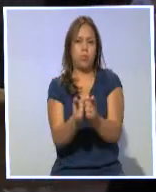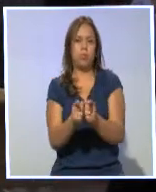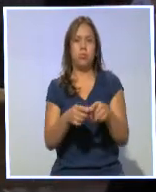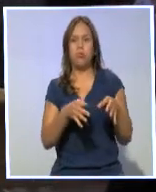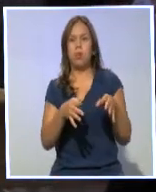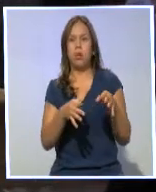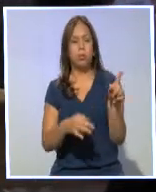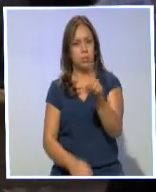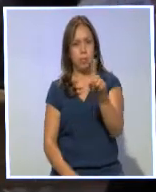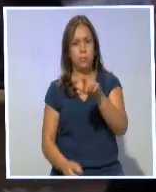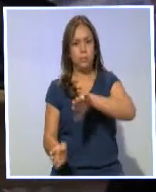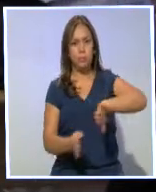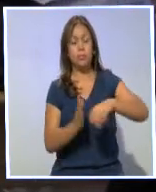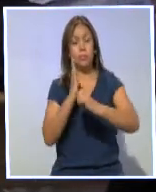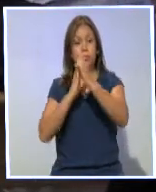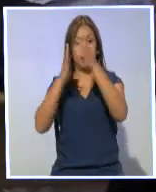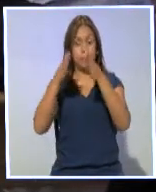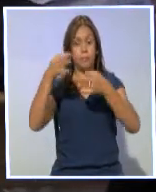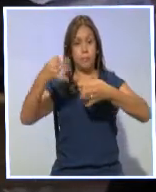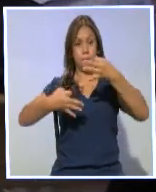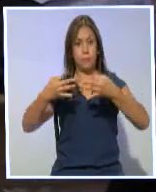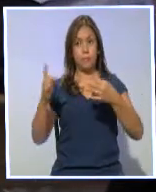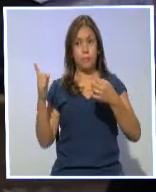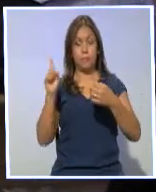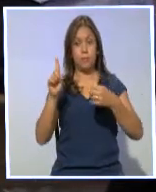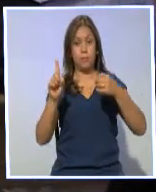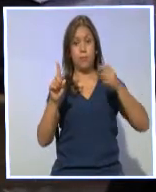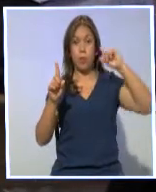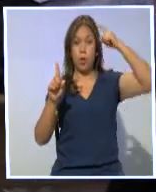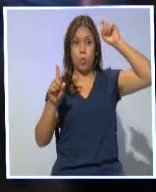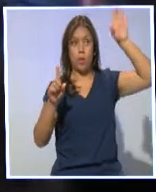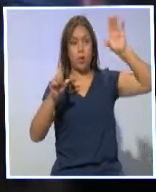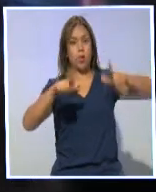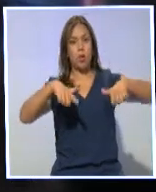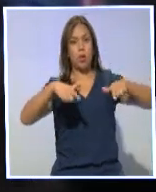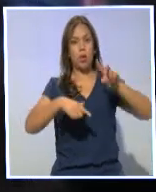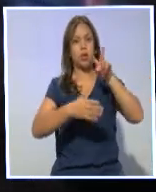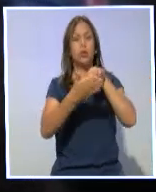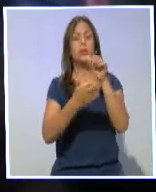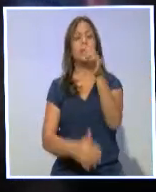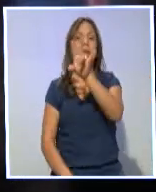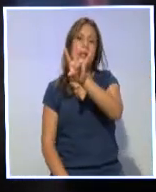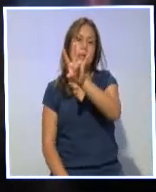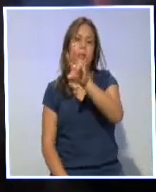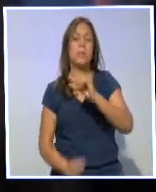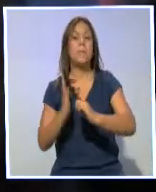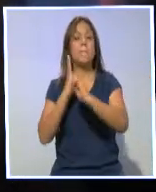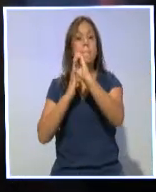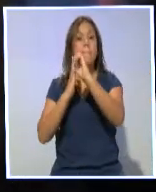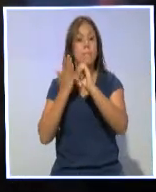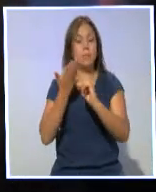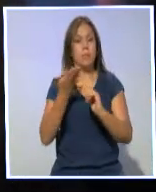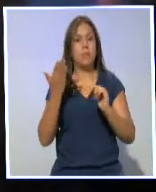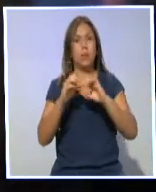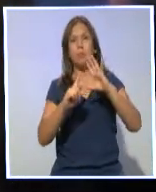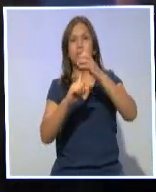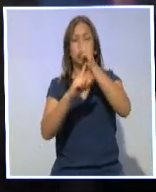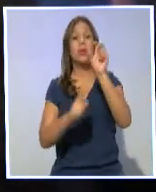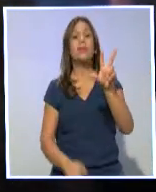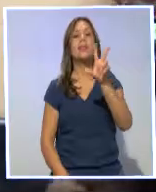Alvarado, ministra de Justicia, señaló que durante el gobierno de Lenín Moreno, desde junio de 2017, el ministerio ha alcanzado 32